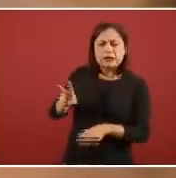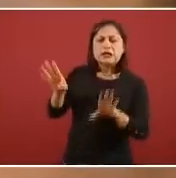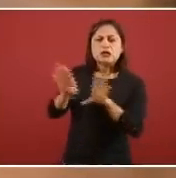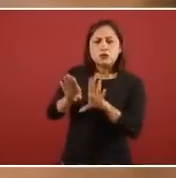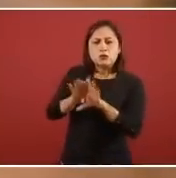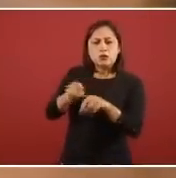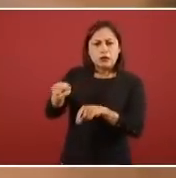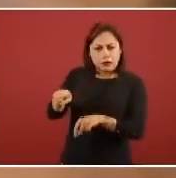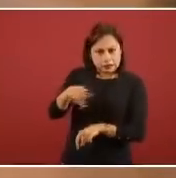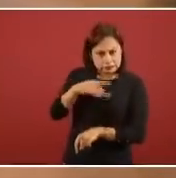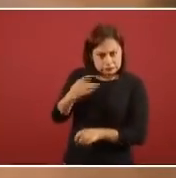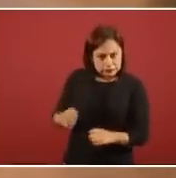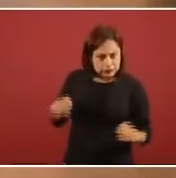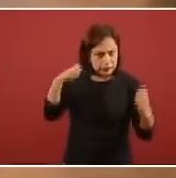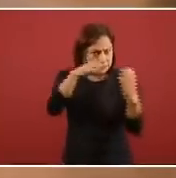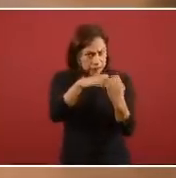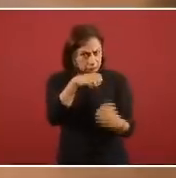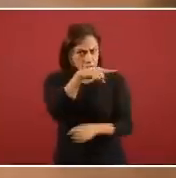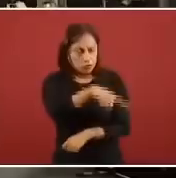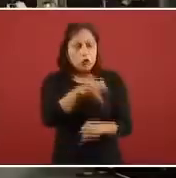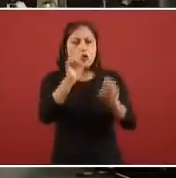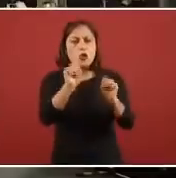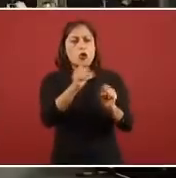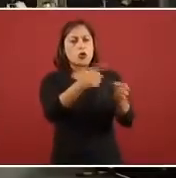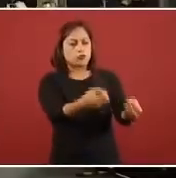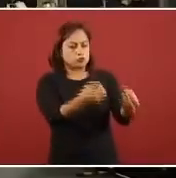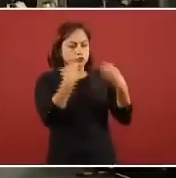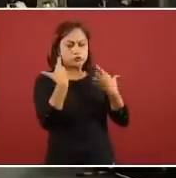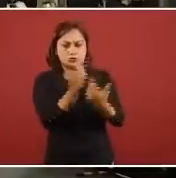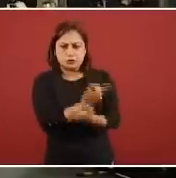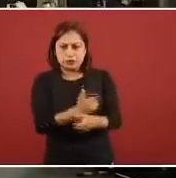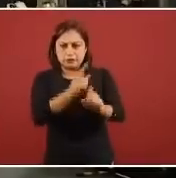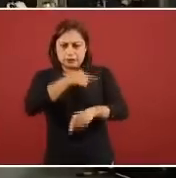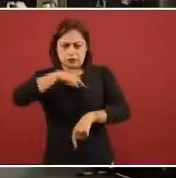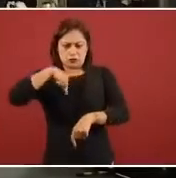para poder estar reporteando. Hay libertades amplias.